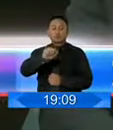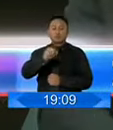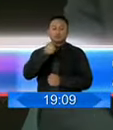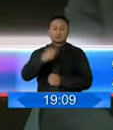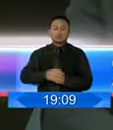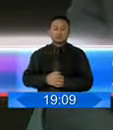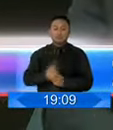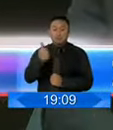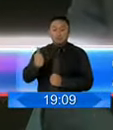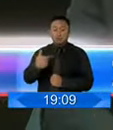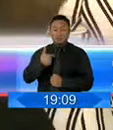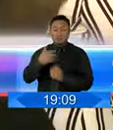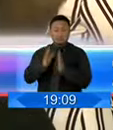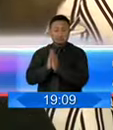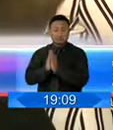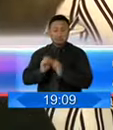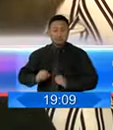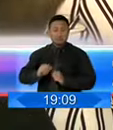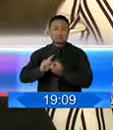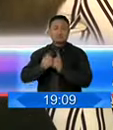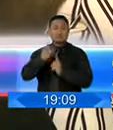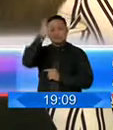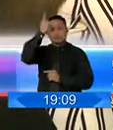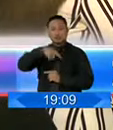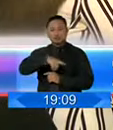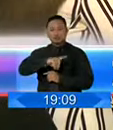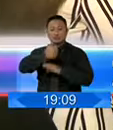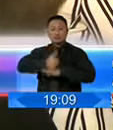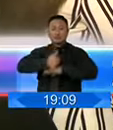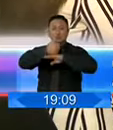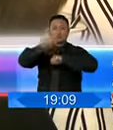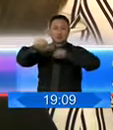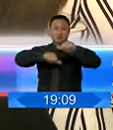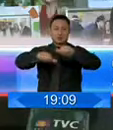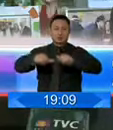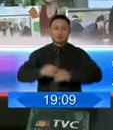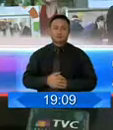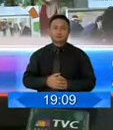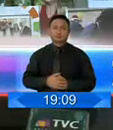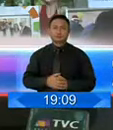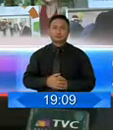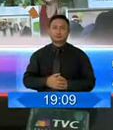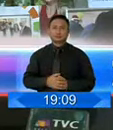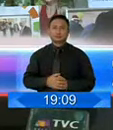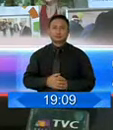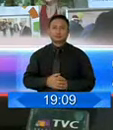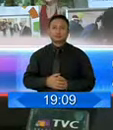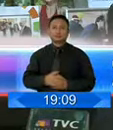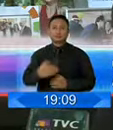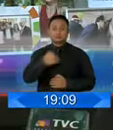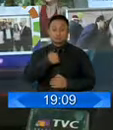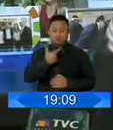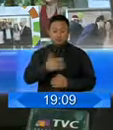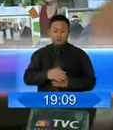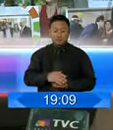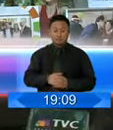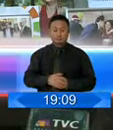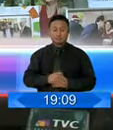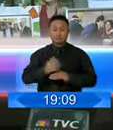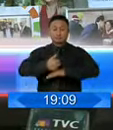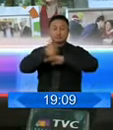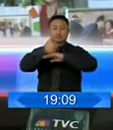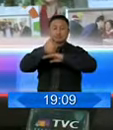misma será impugnada ante el Tribunal Contencioso Administrativo. En el momento en que nosotros apelemos ante el